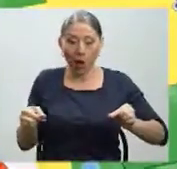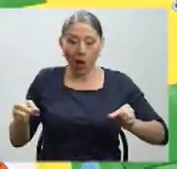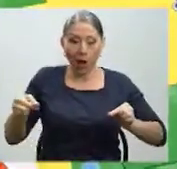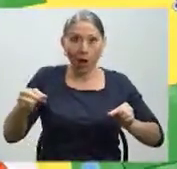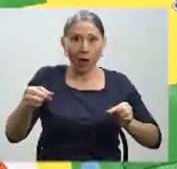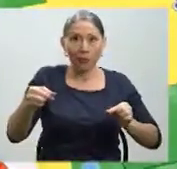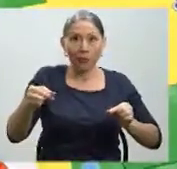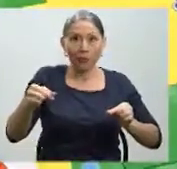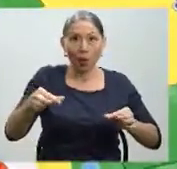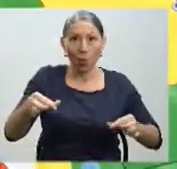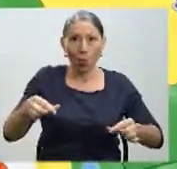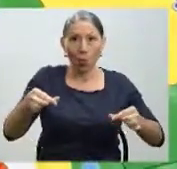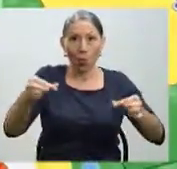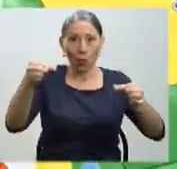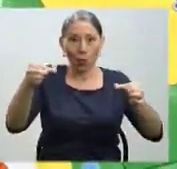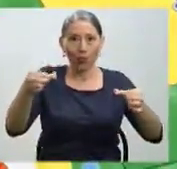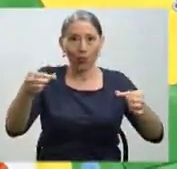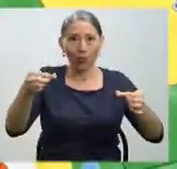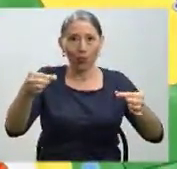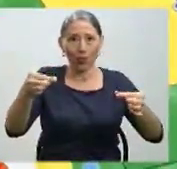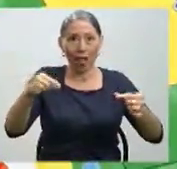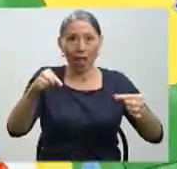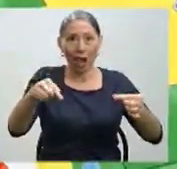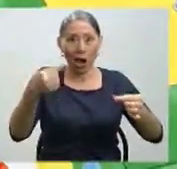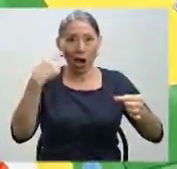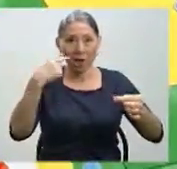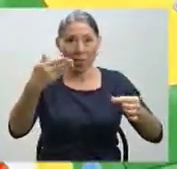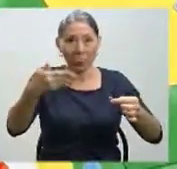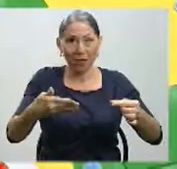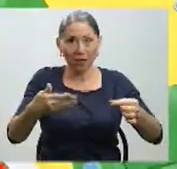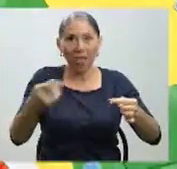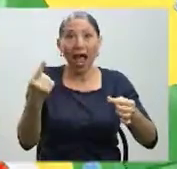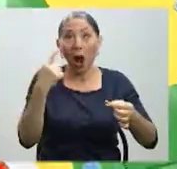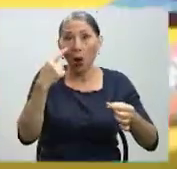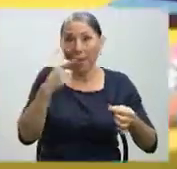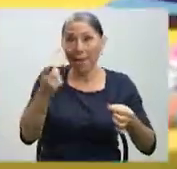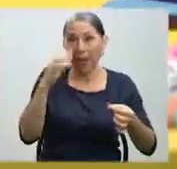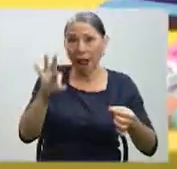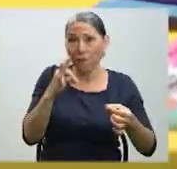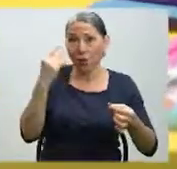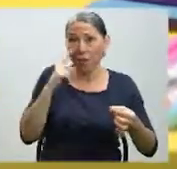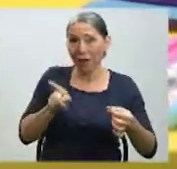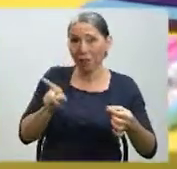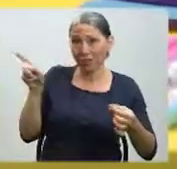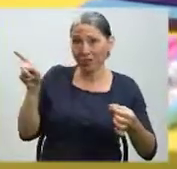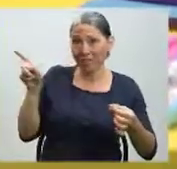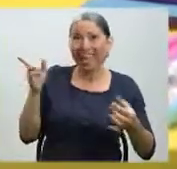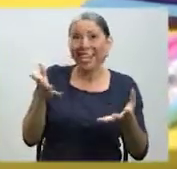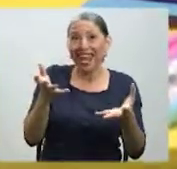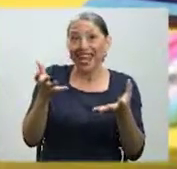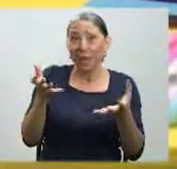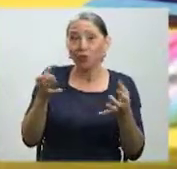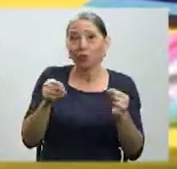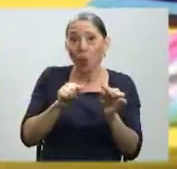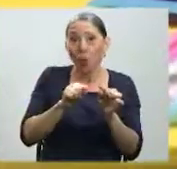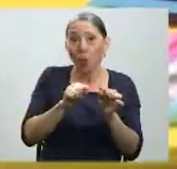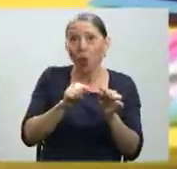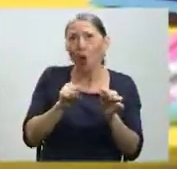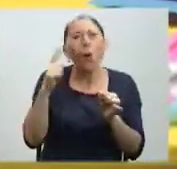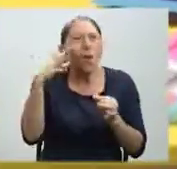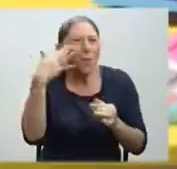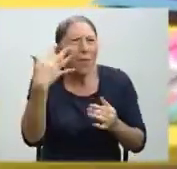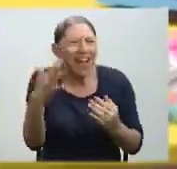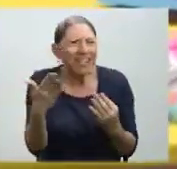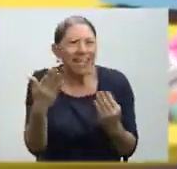llevar esto a la línea que tenemos dibujada en el medio, ¿ok? Ese lado para formar como un rectángulo chiquito, como la puerta de un